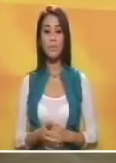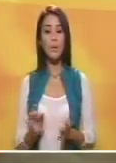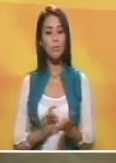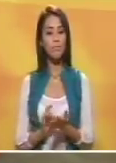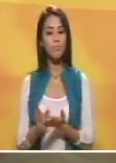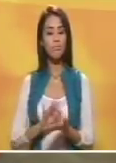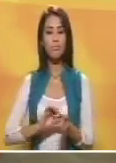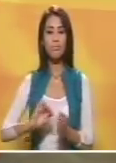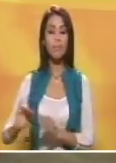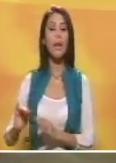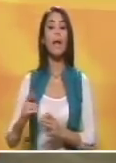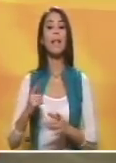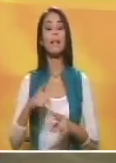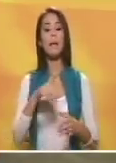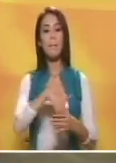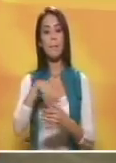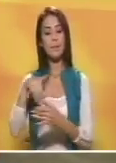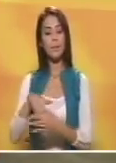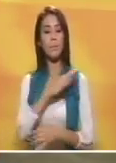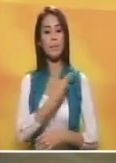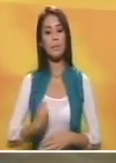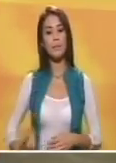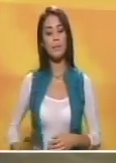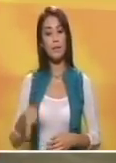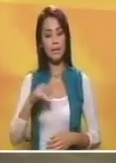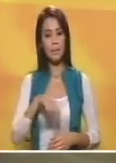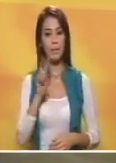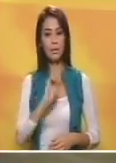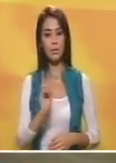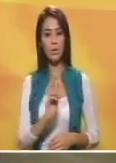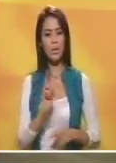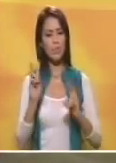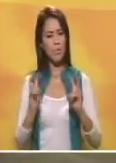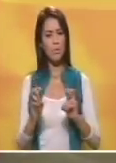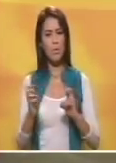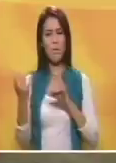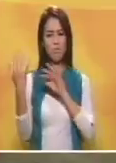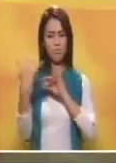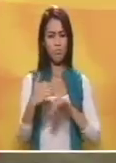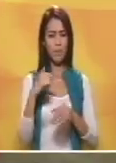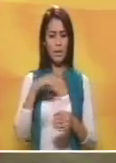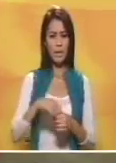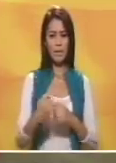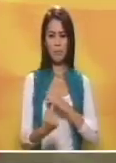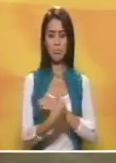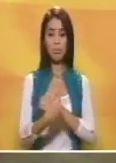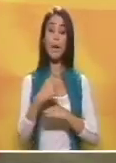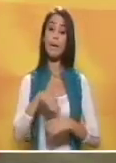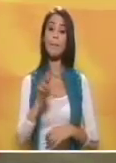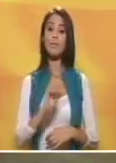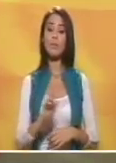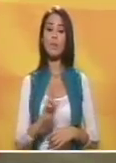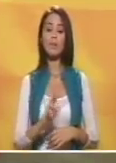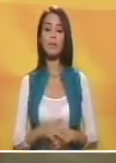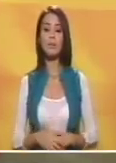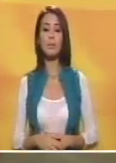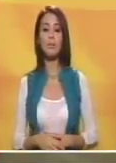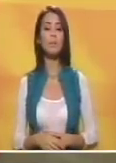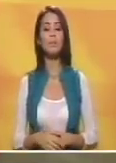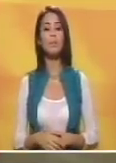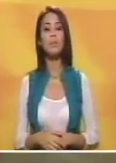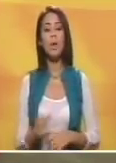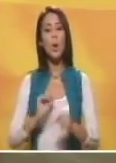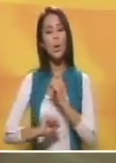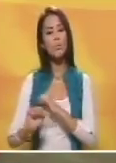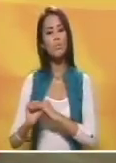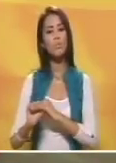elecciones presidenciales en la República Bolivariana de Venezuela. ¿Puede considerarse esto como una nueva intervención desde el seno de la Organización de los Estados Americanos contra la